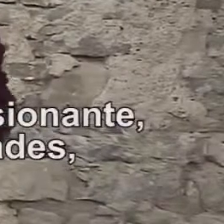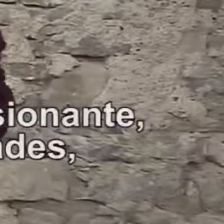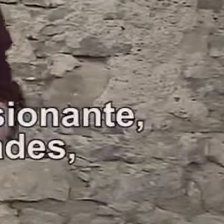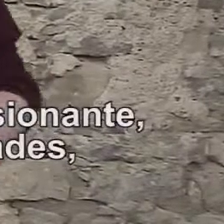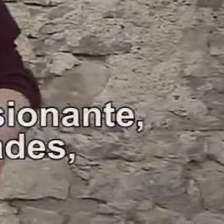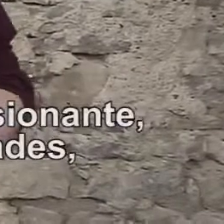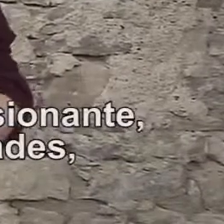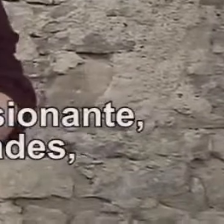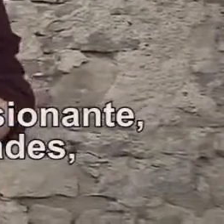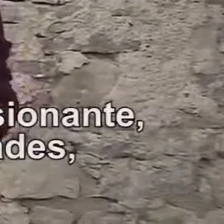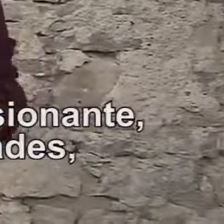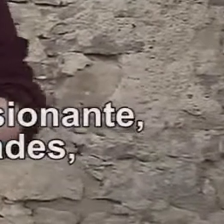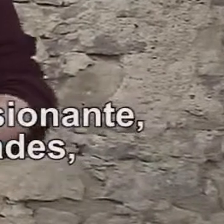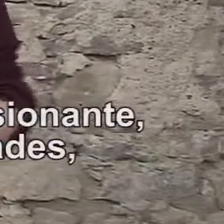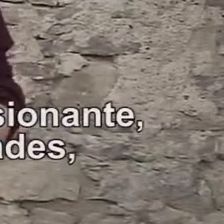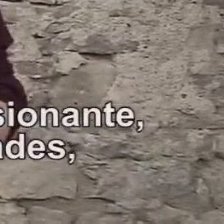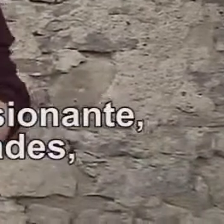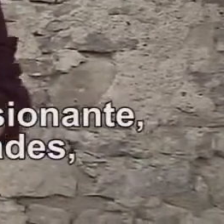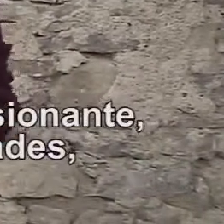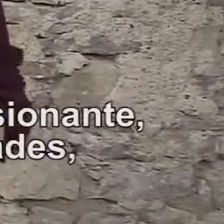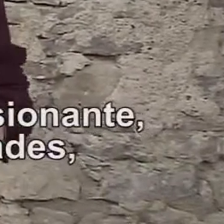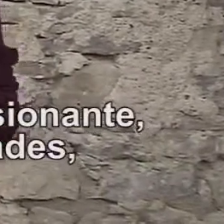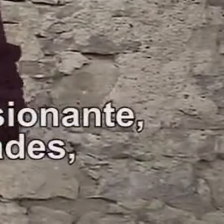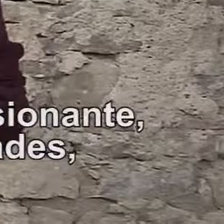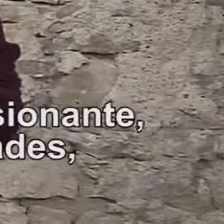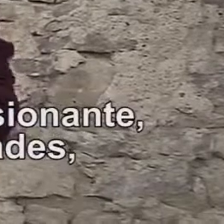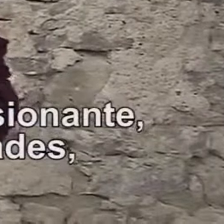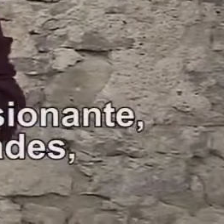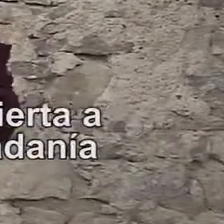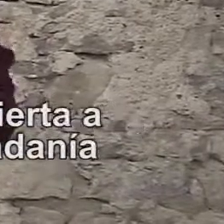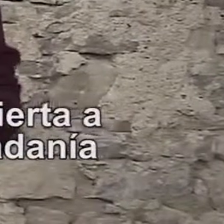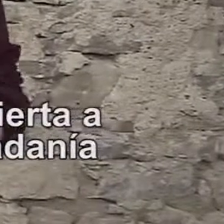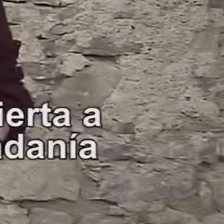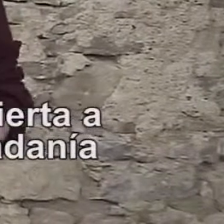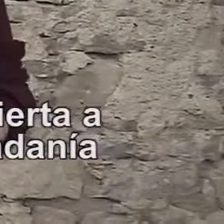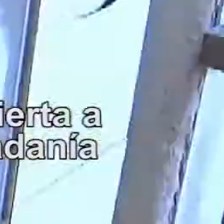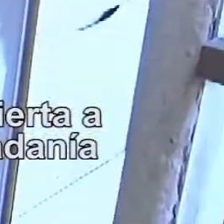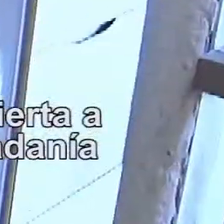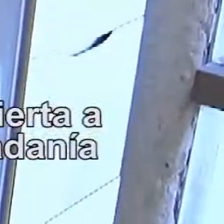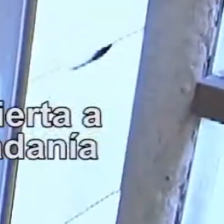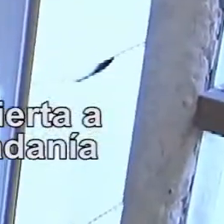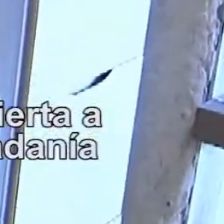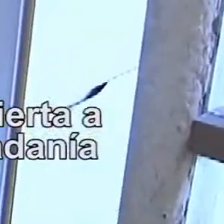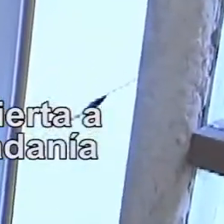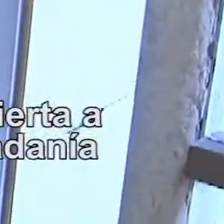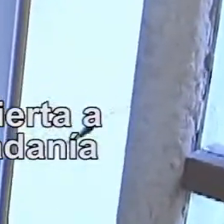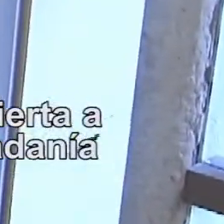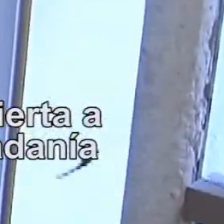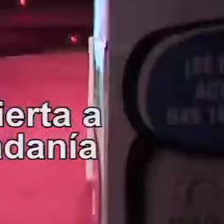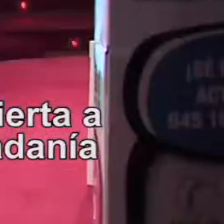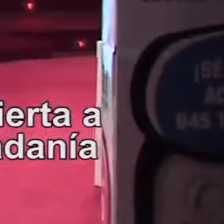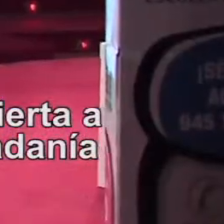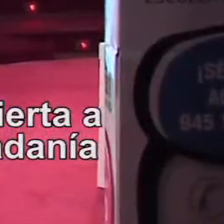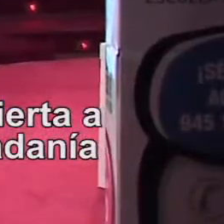Me parece una iniciativa impresionante. Deberíamos replicar en todas las ciudades, en todos los municipios, una escuela abierta